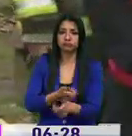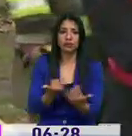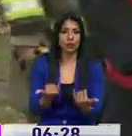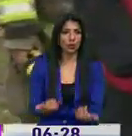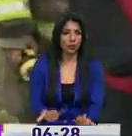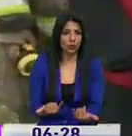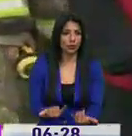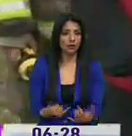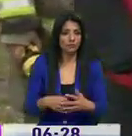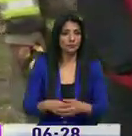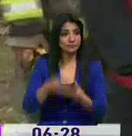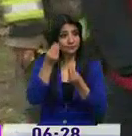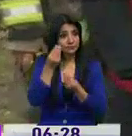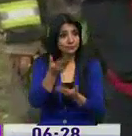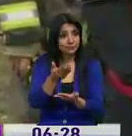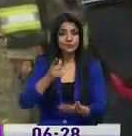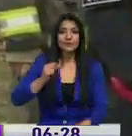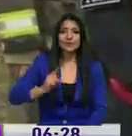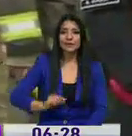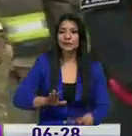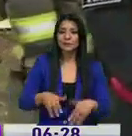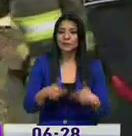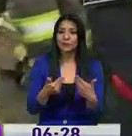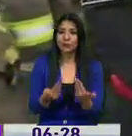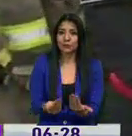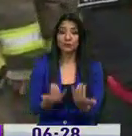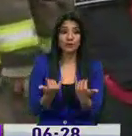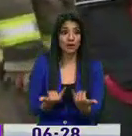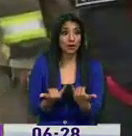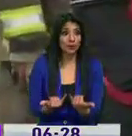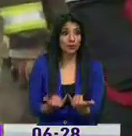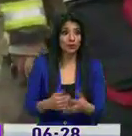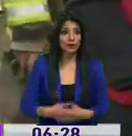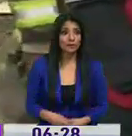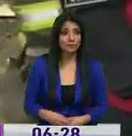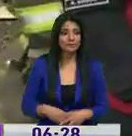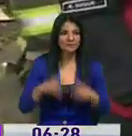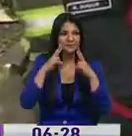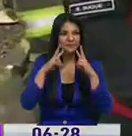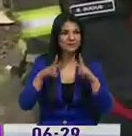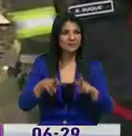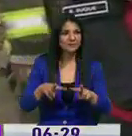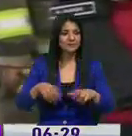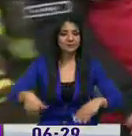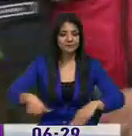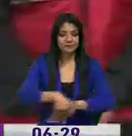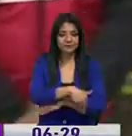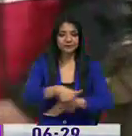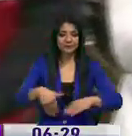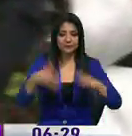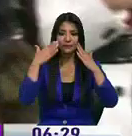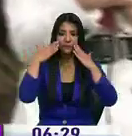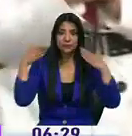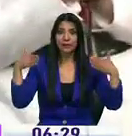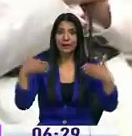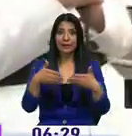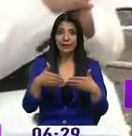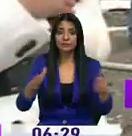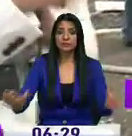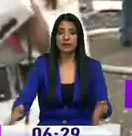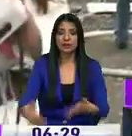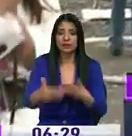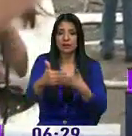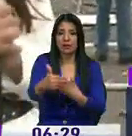nos va a indicar mayores detalles en esos en estos momentos podemos ver que parcialmente la avenida mariana de jesús está cerrada